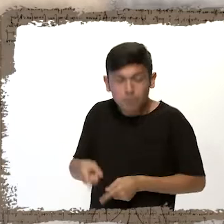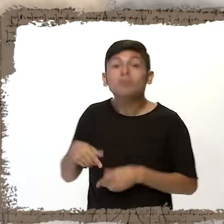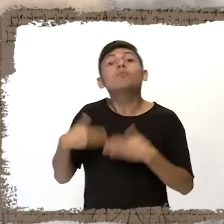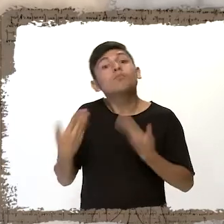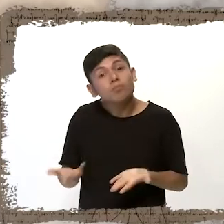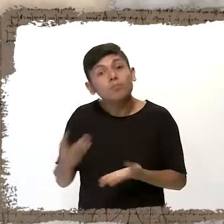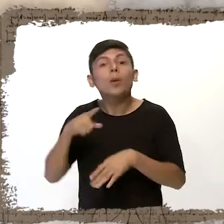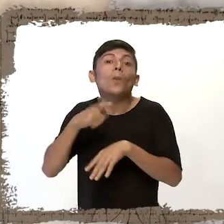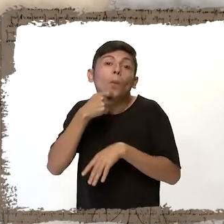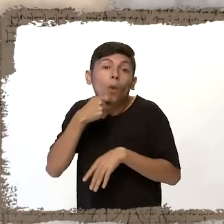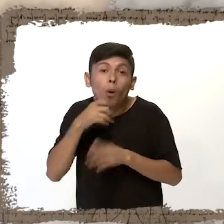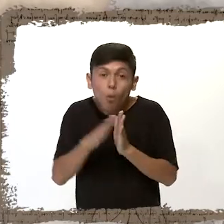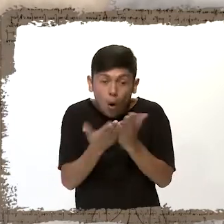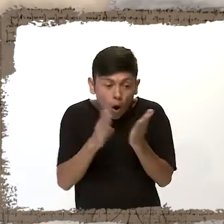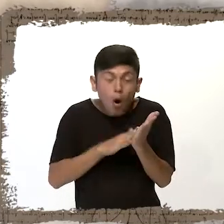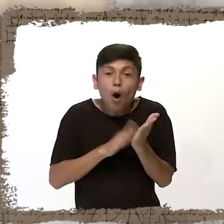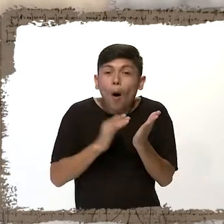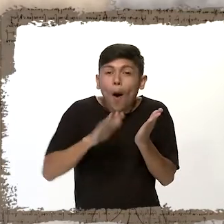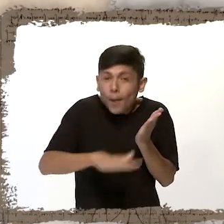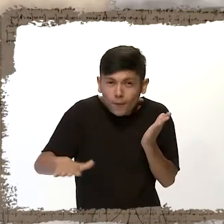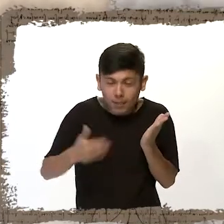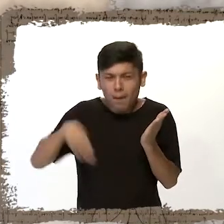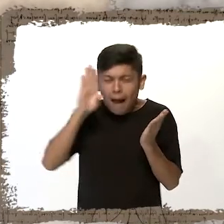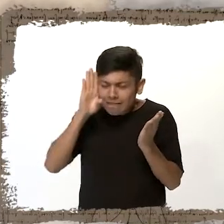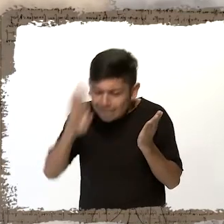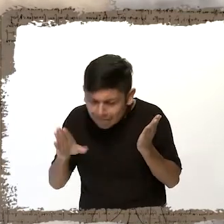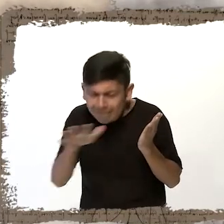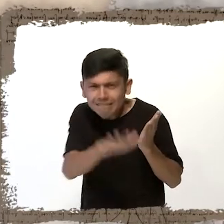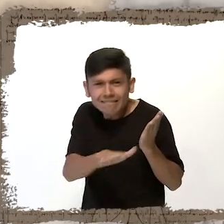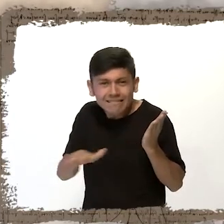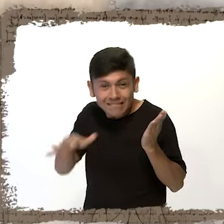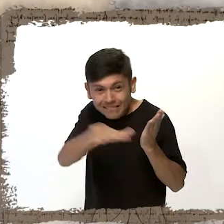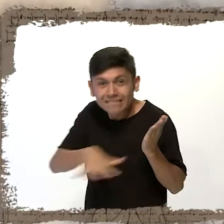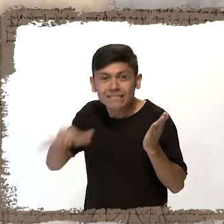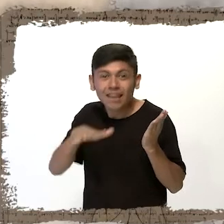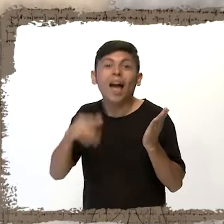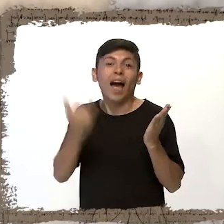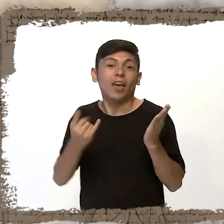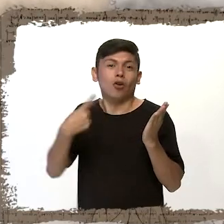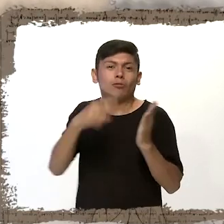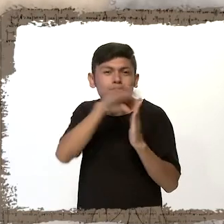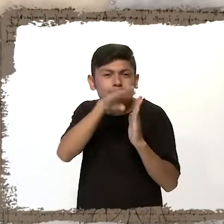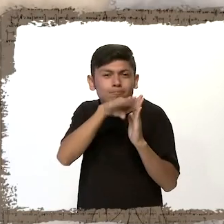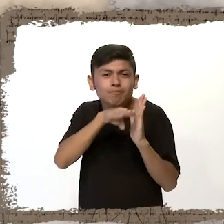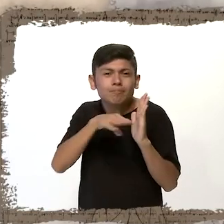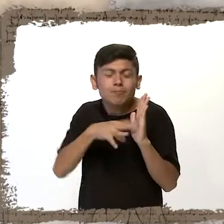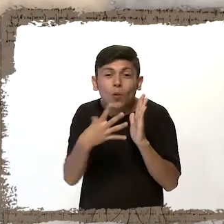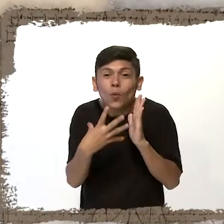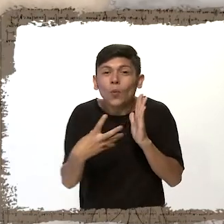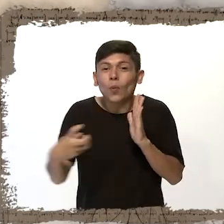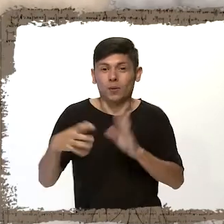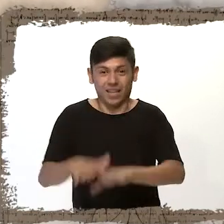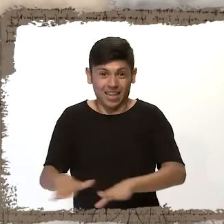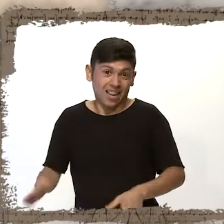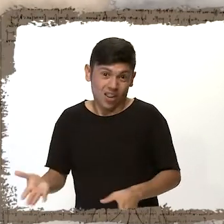público. Mientras tanto, en el caso del cuento infantil, al estar destinado estrictamente a ese público, se caracteriza por disponer de